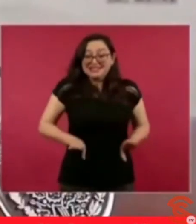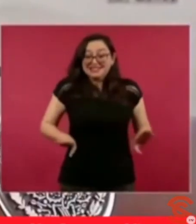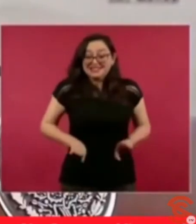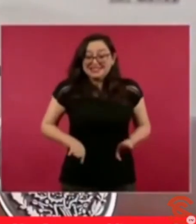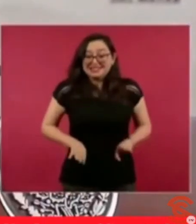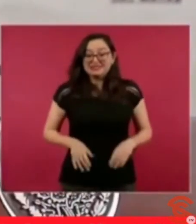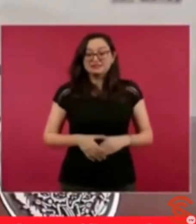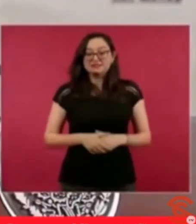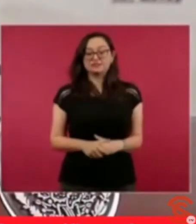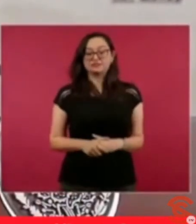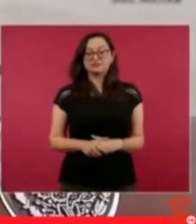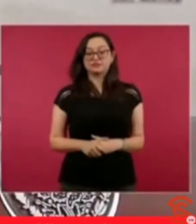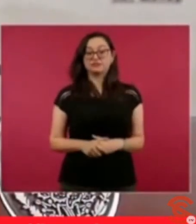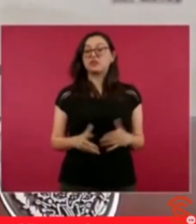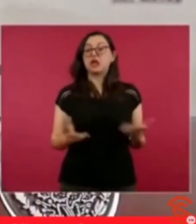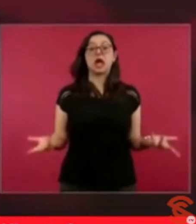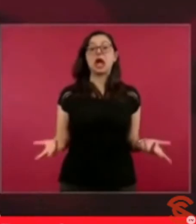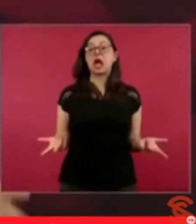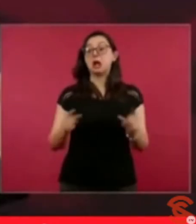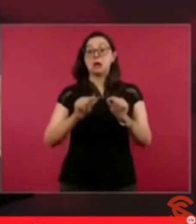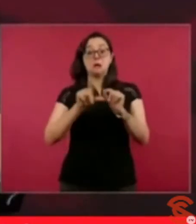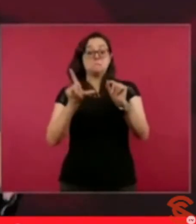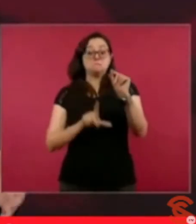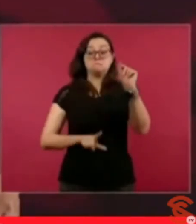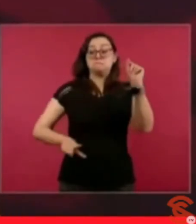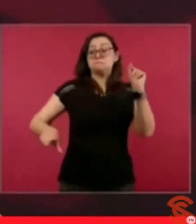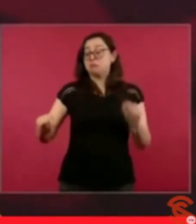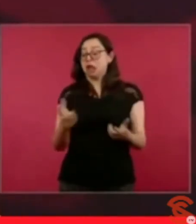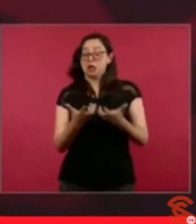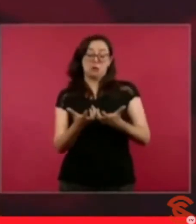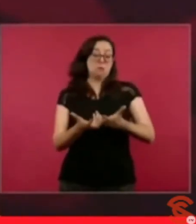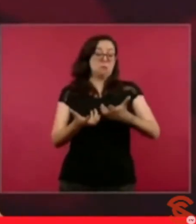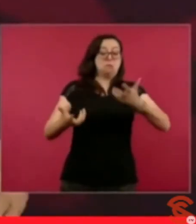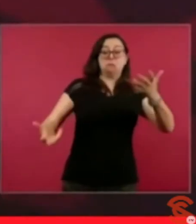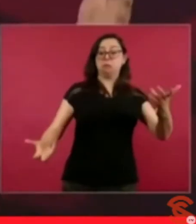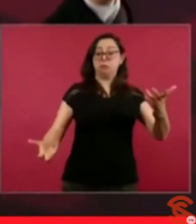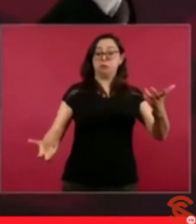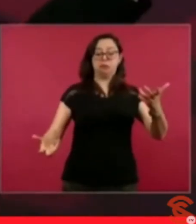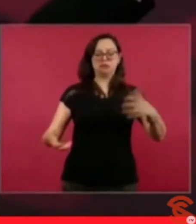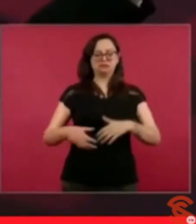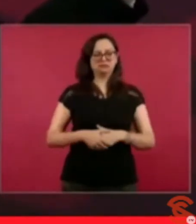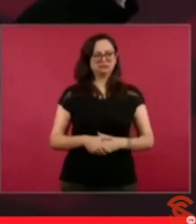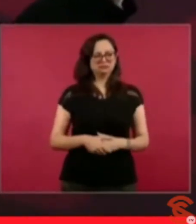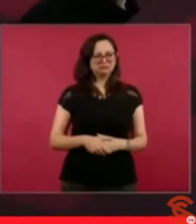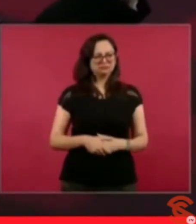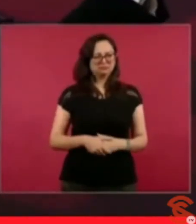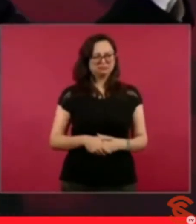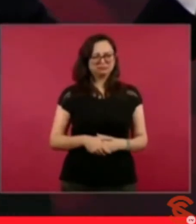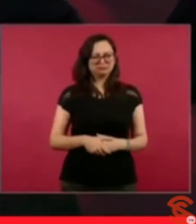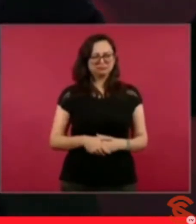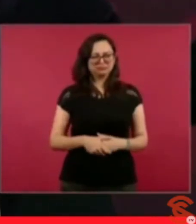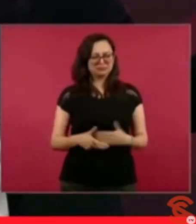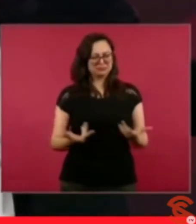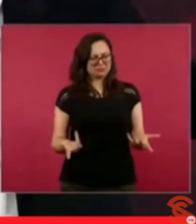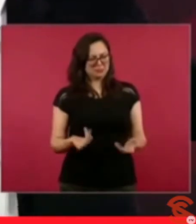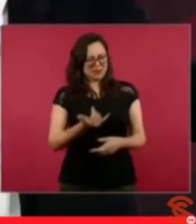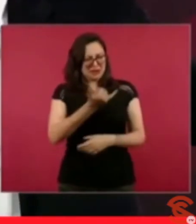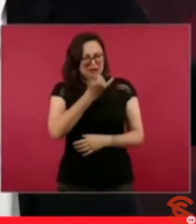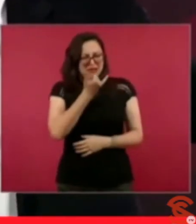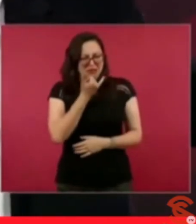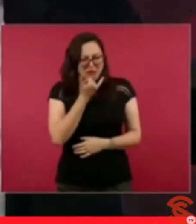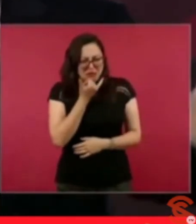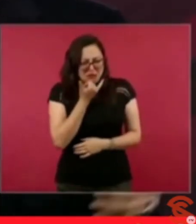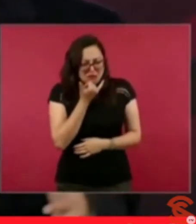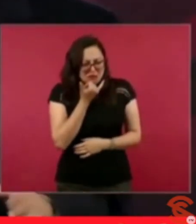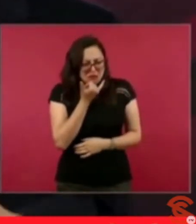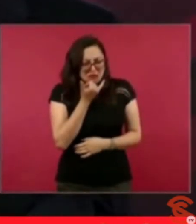Y dice, no, la polarización. Cuidado con la polarización. Pues sí, ellos se han dedicado a polarizar por